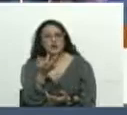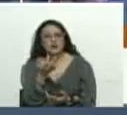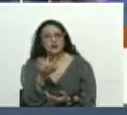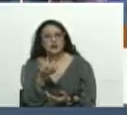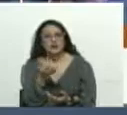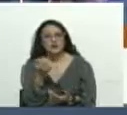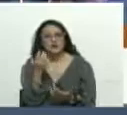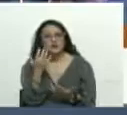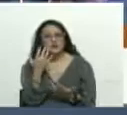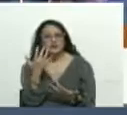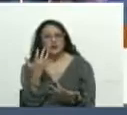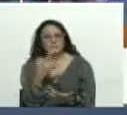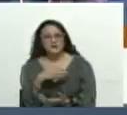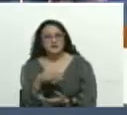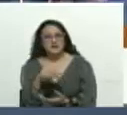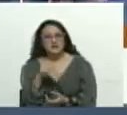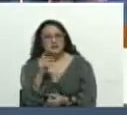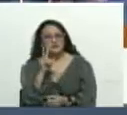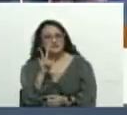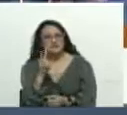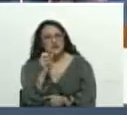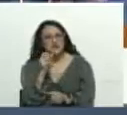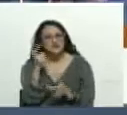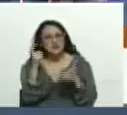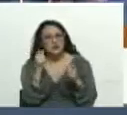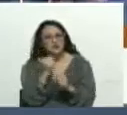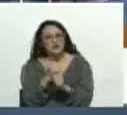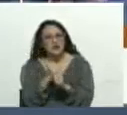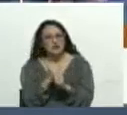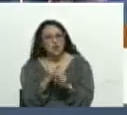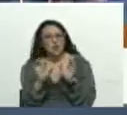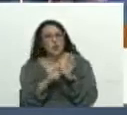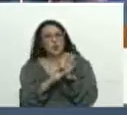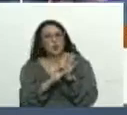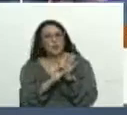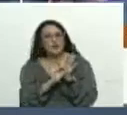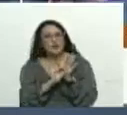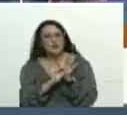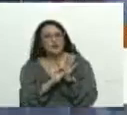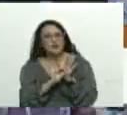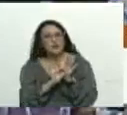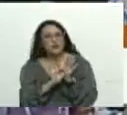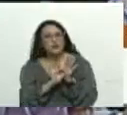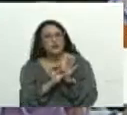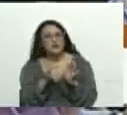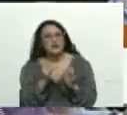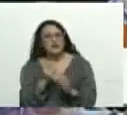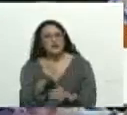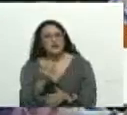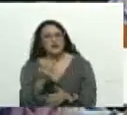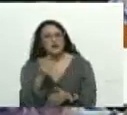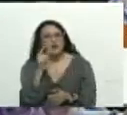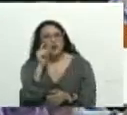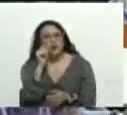ver al presidente Chávez trabajando en un documento que estaba entonces él bocetando